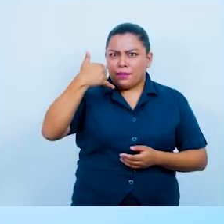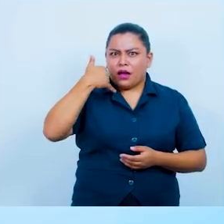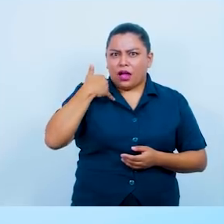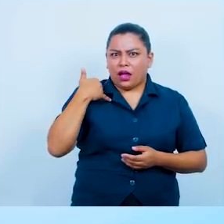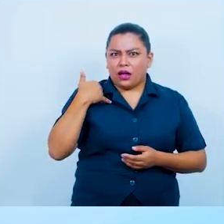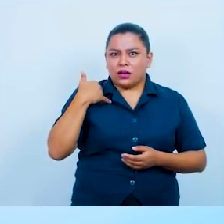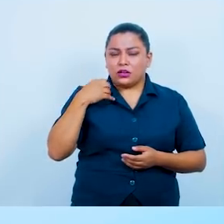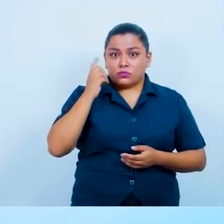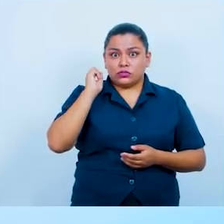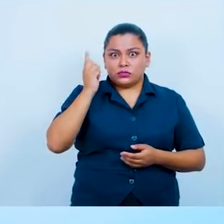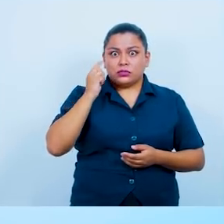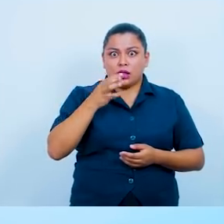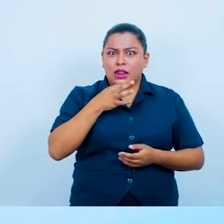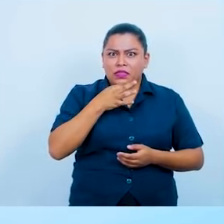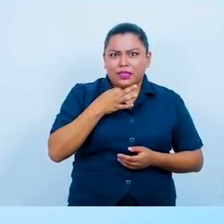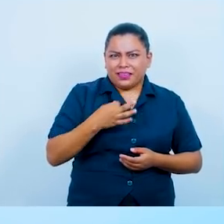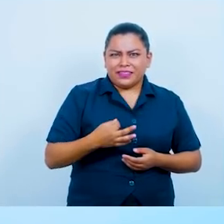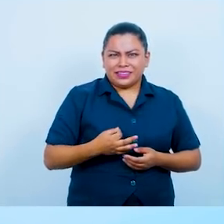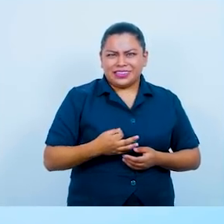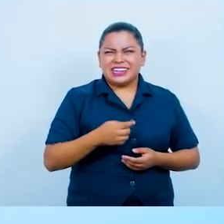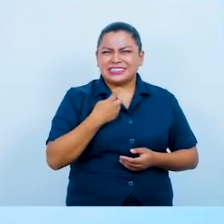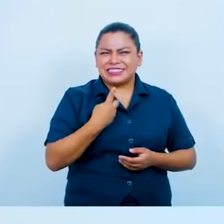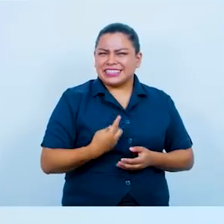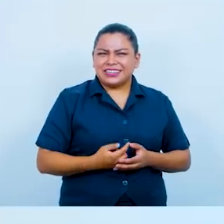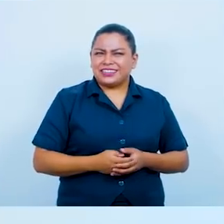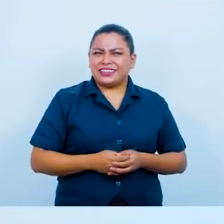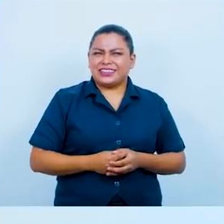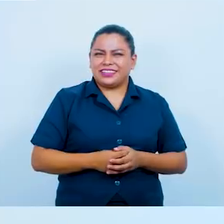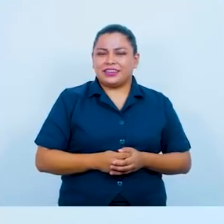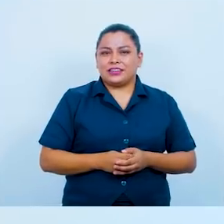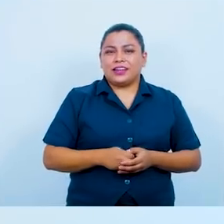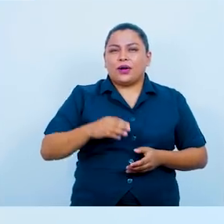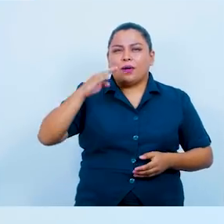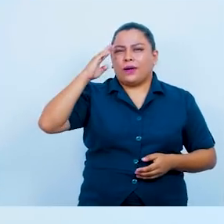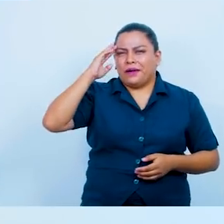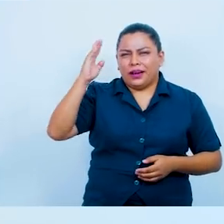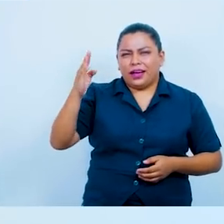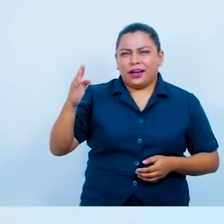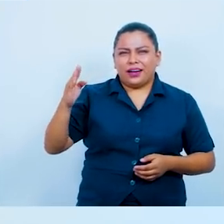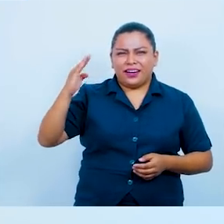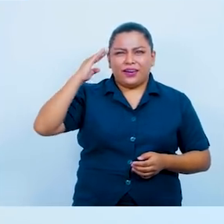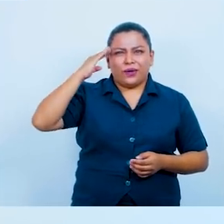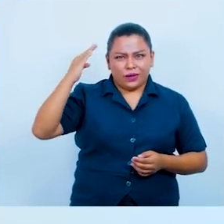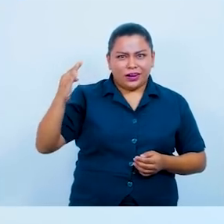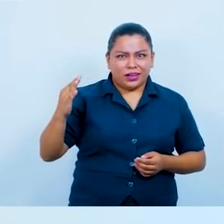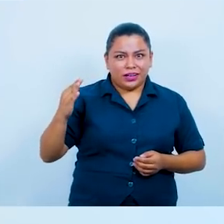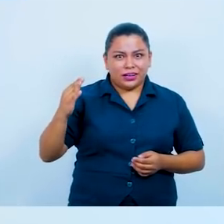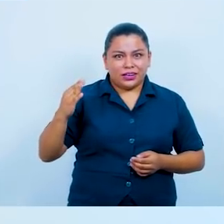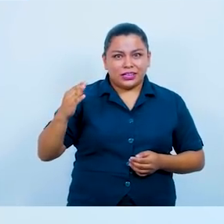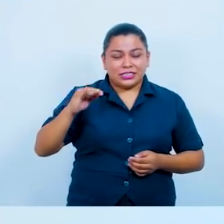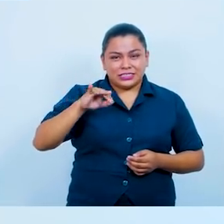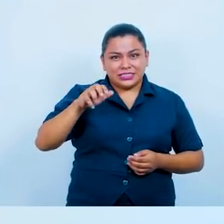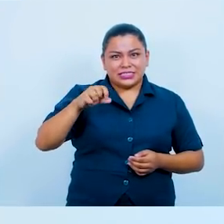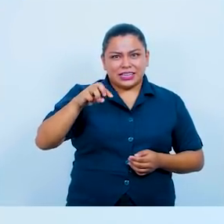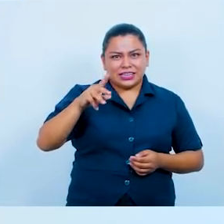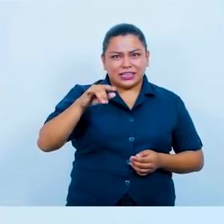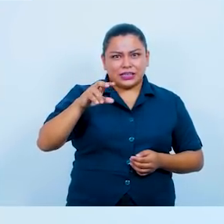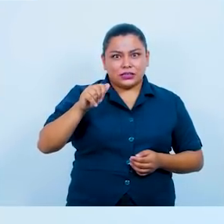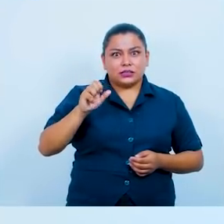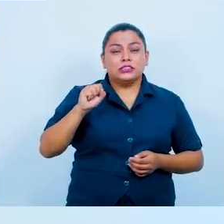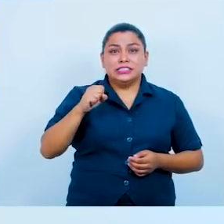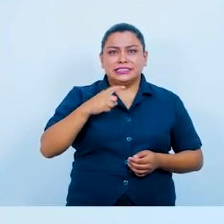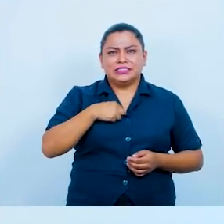nuestros docentes. ¿En serio, Dobby? ¿Quién será? Hola. Hola. Jacqueline. Así